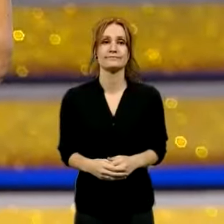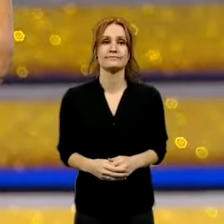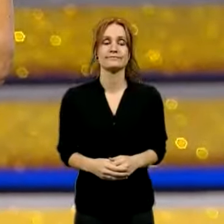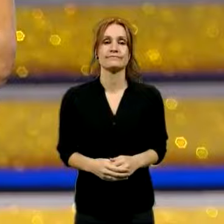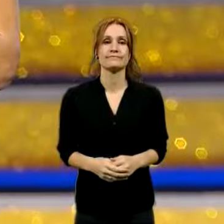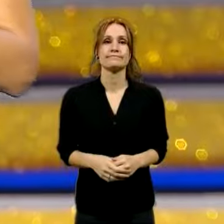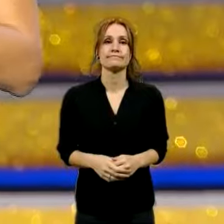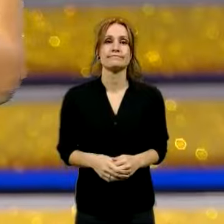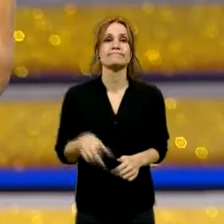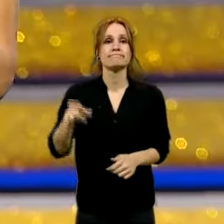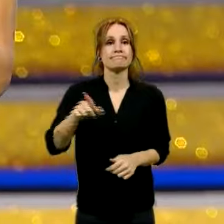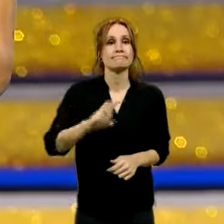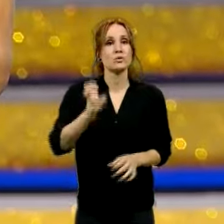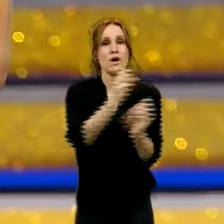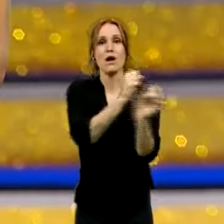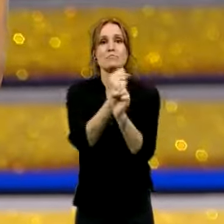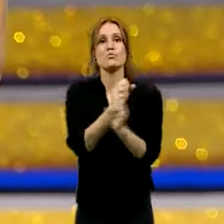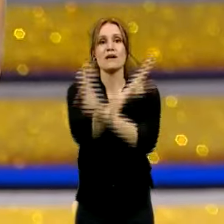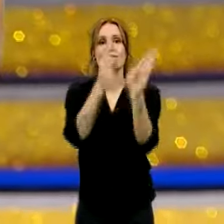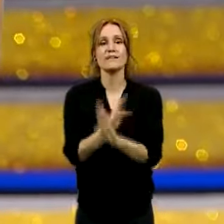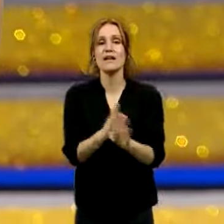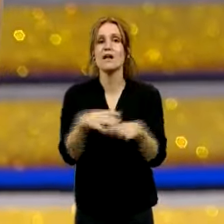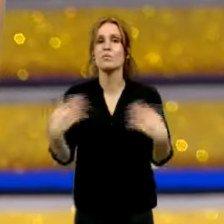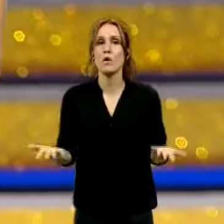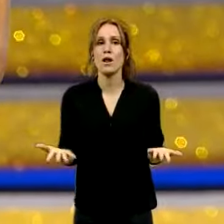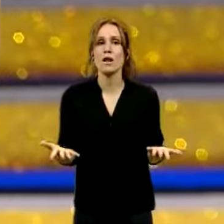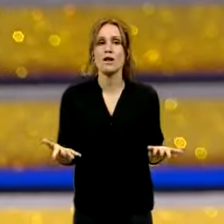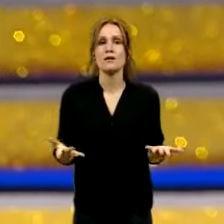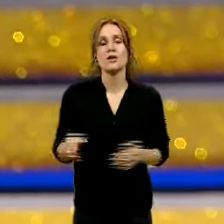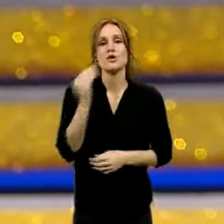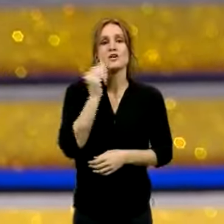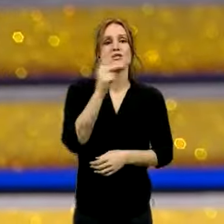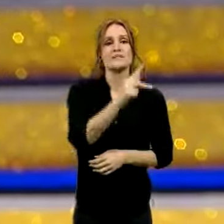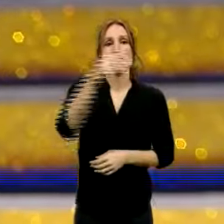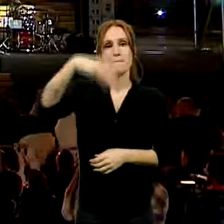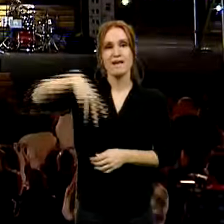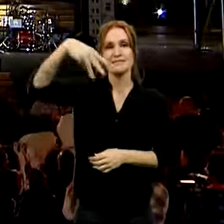tienen, obtienen el pase a la gran final son los Nietos de Salimanque.